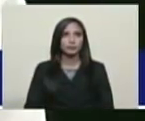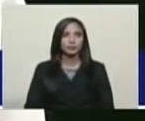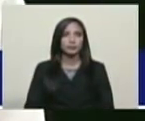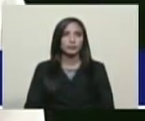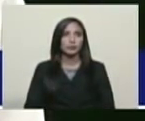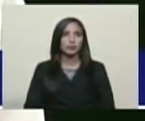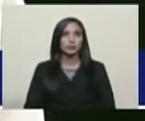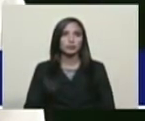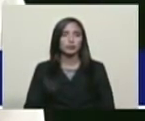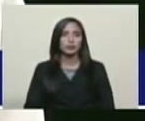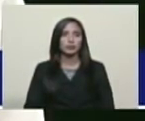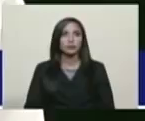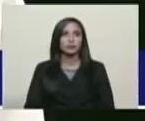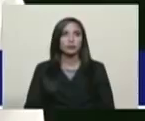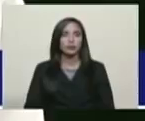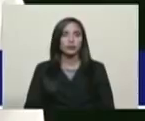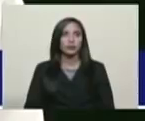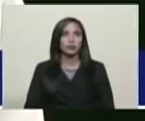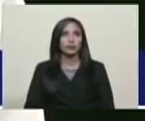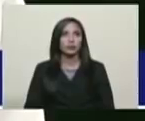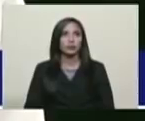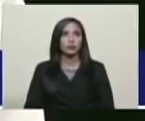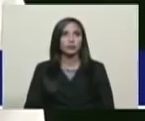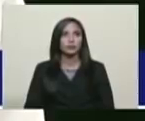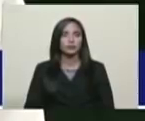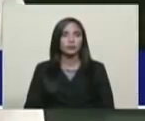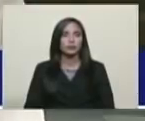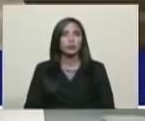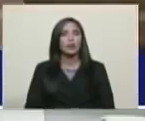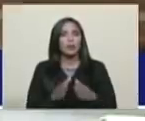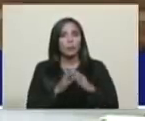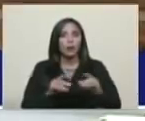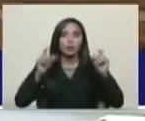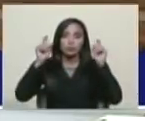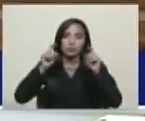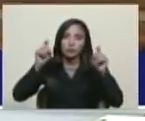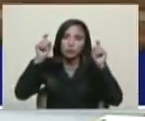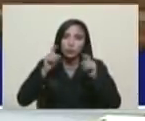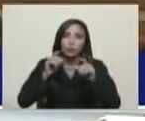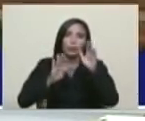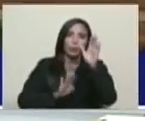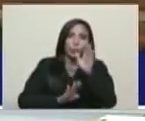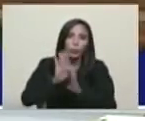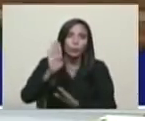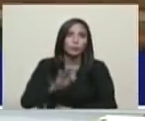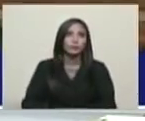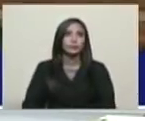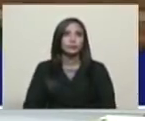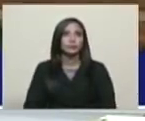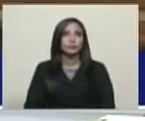Cano, que me escucha, que hay que explicar, informar, formar a nuestro pueblo.